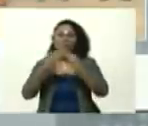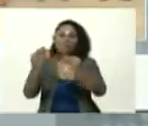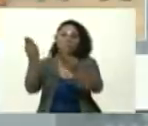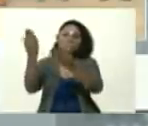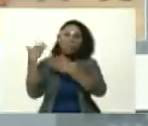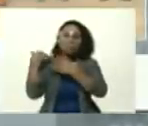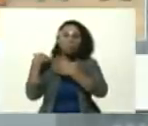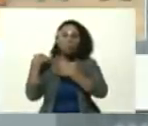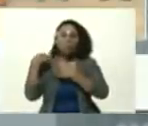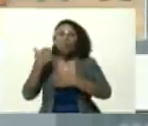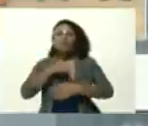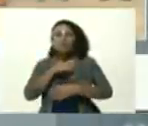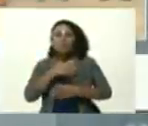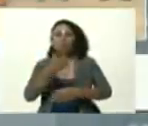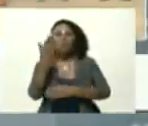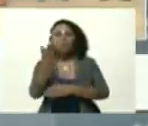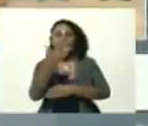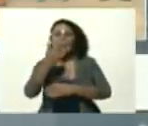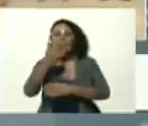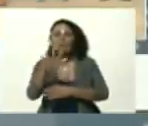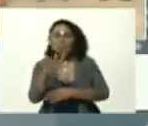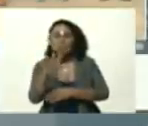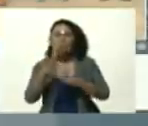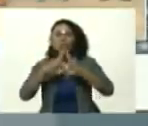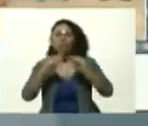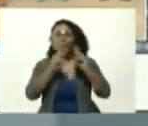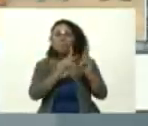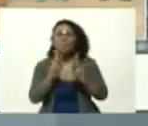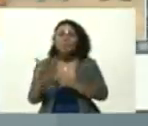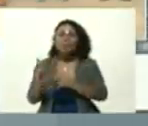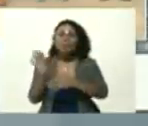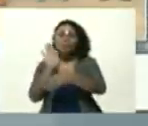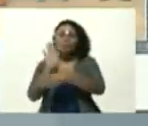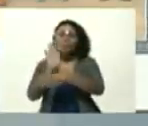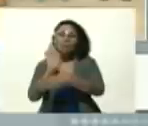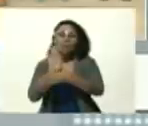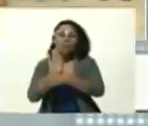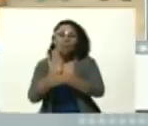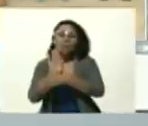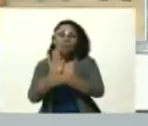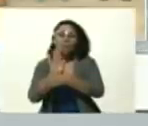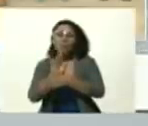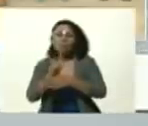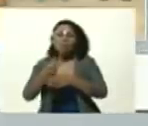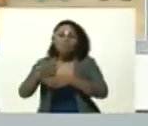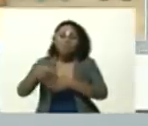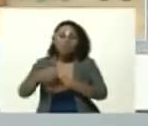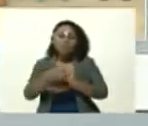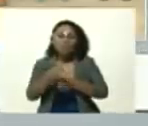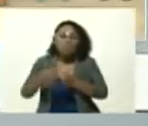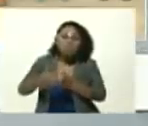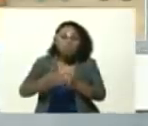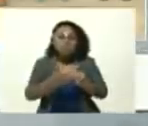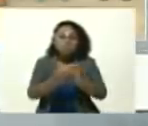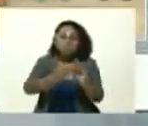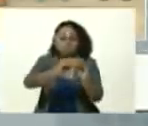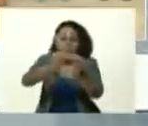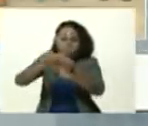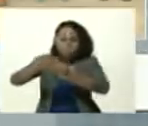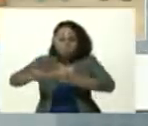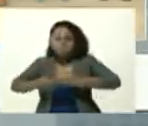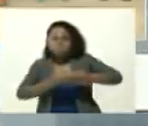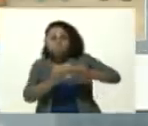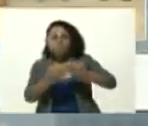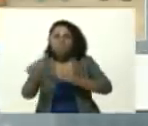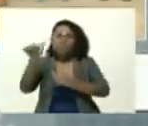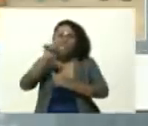le estaremos entregando a usted próximamente todo el plan de prevención, de embaulamiento, de canalización y de protección